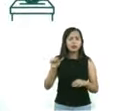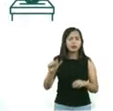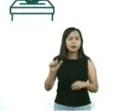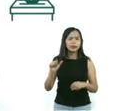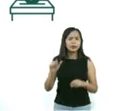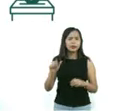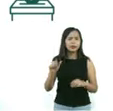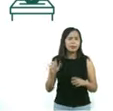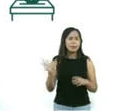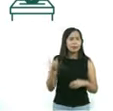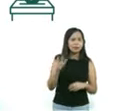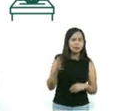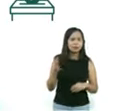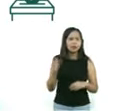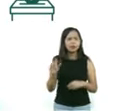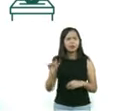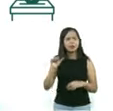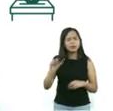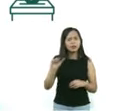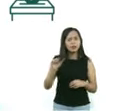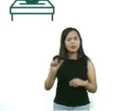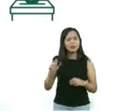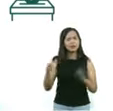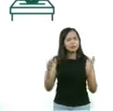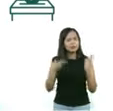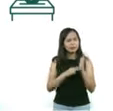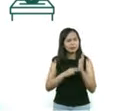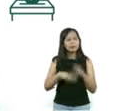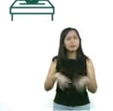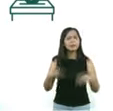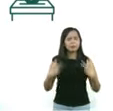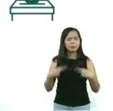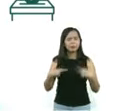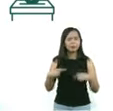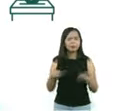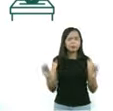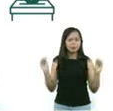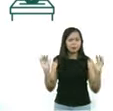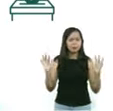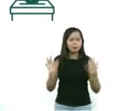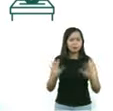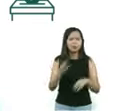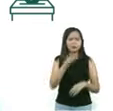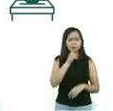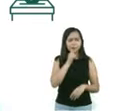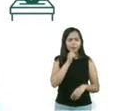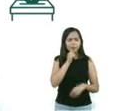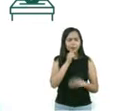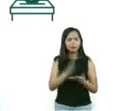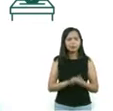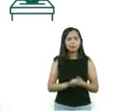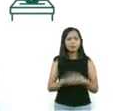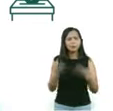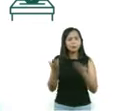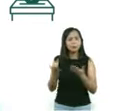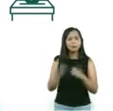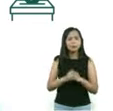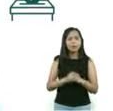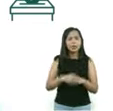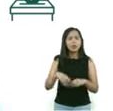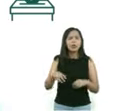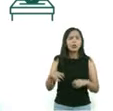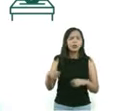de proximidad, agrupamientos, tránsito, policía bancaria industrial, policía auxiliar, Dirección General de Servicios Aéreos,